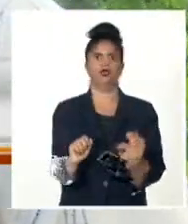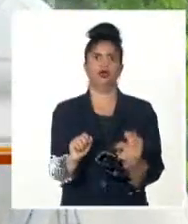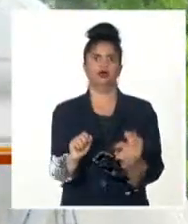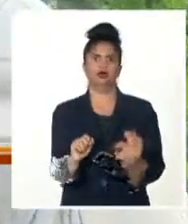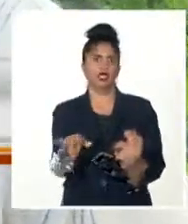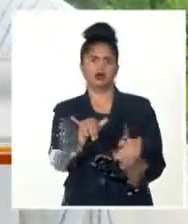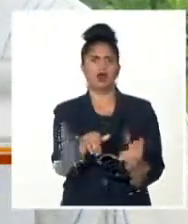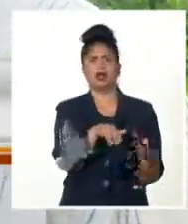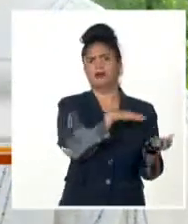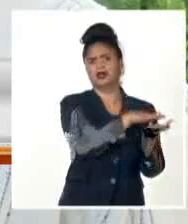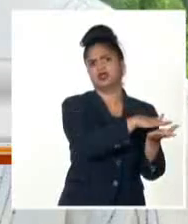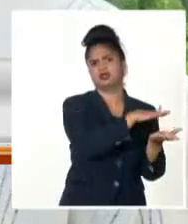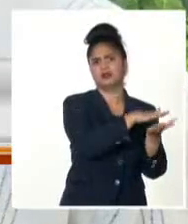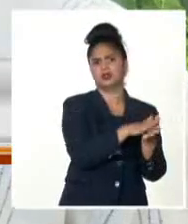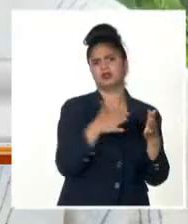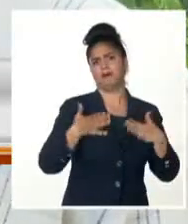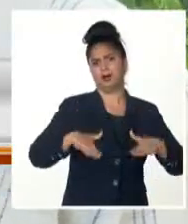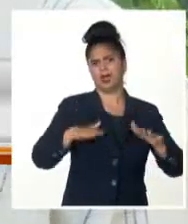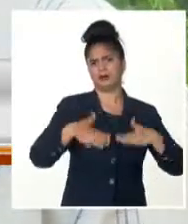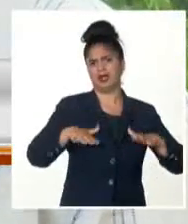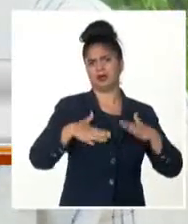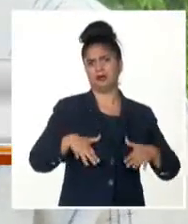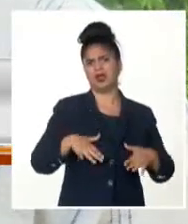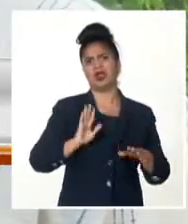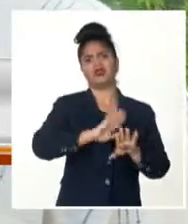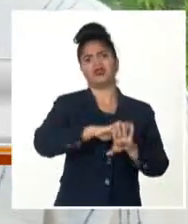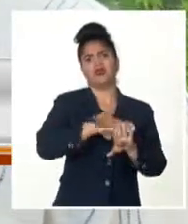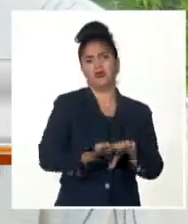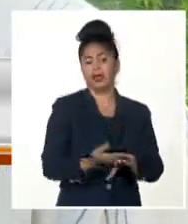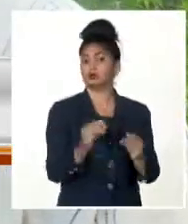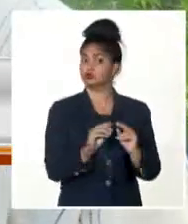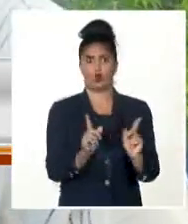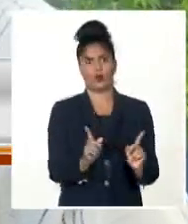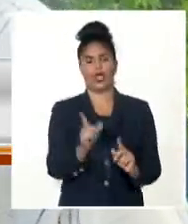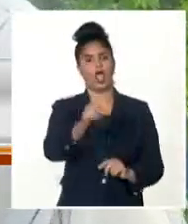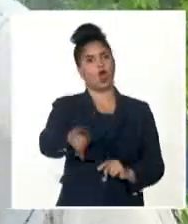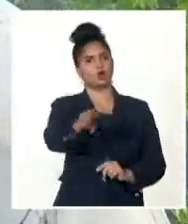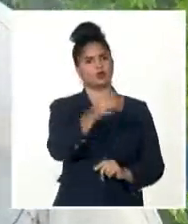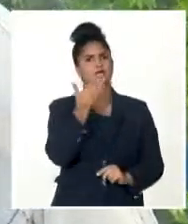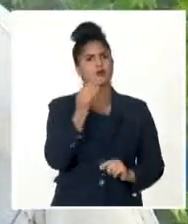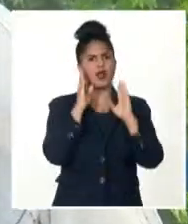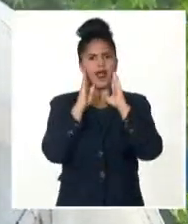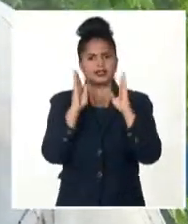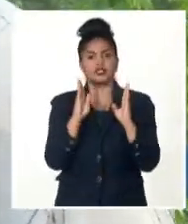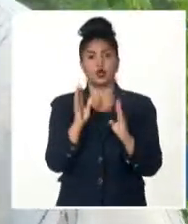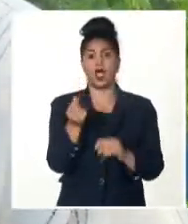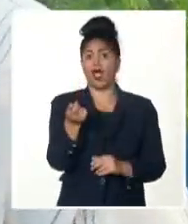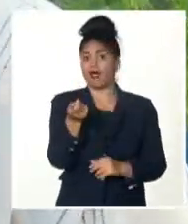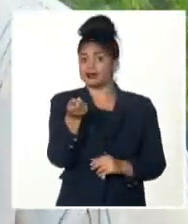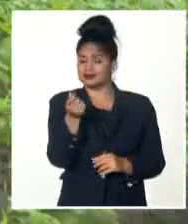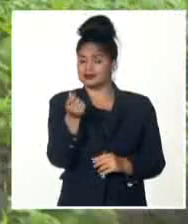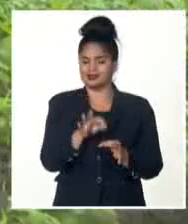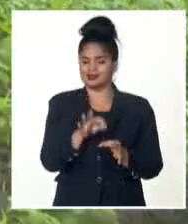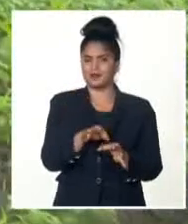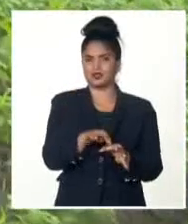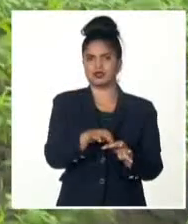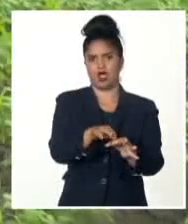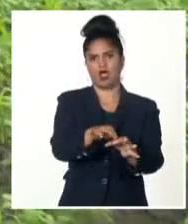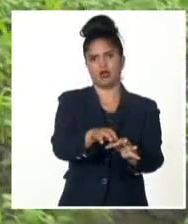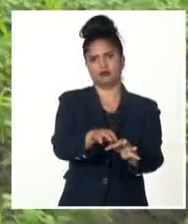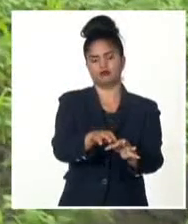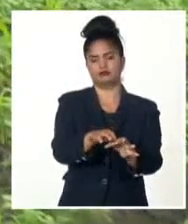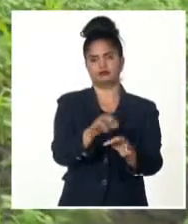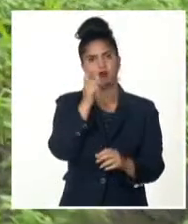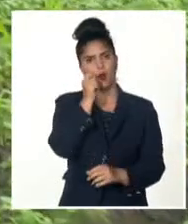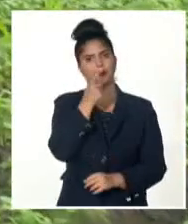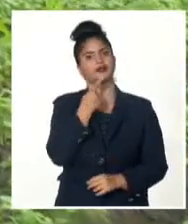para aprovechar la época de primavera. Y ustedes tienen que prestar una buena atención a la semilla y a la calidad de la semilla, ¿no? En este momento aquí